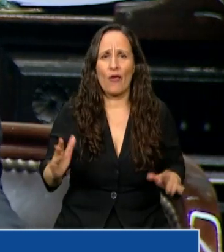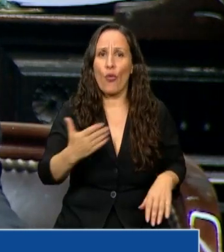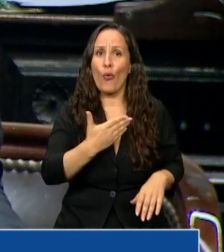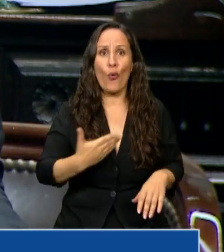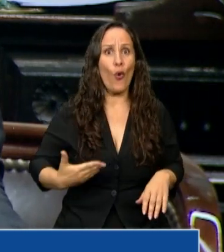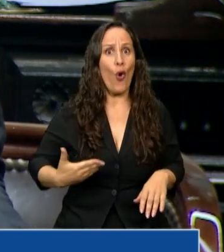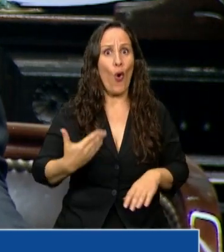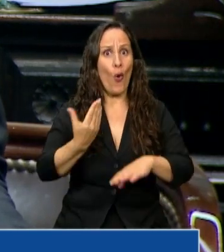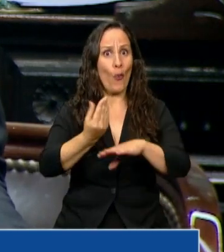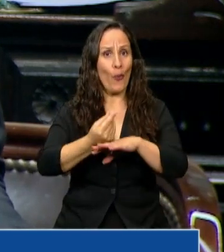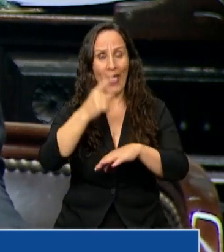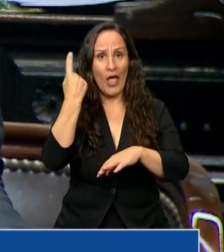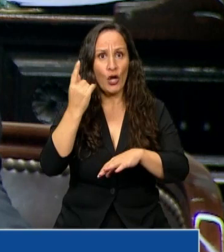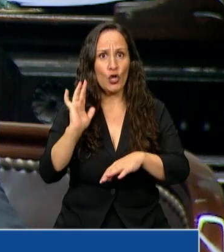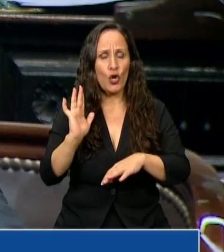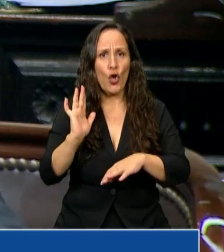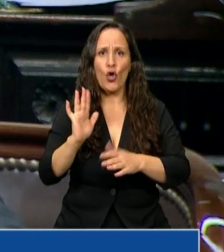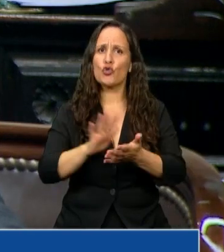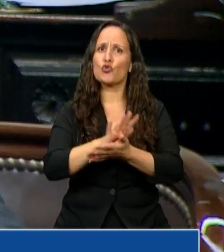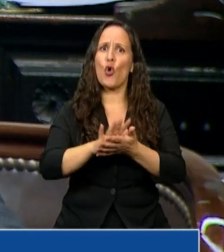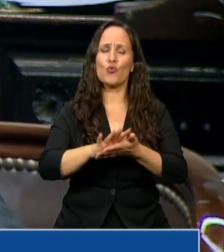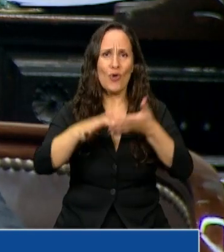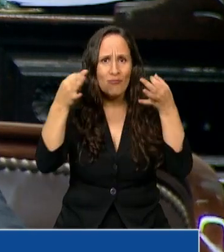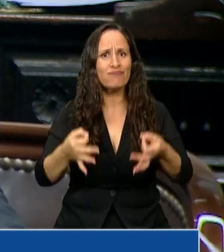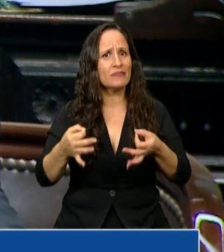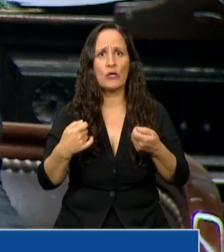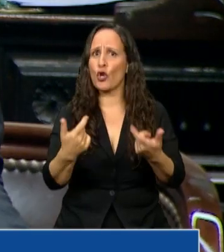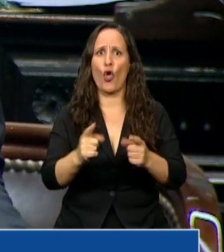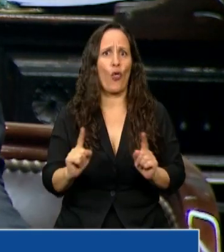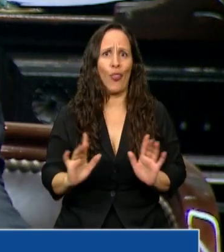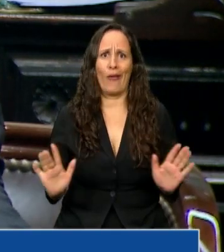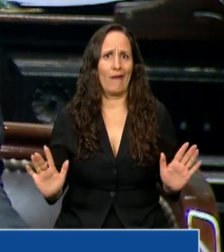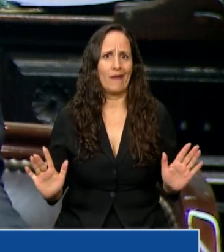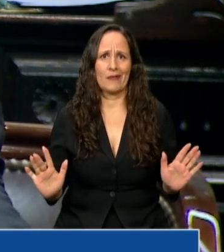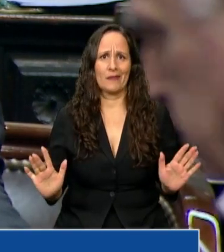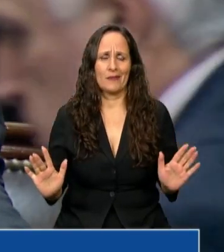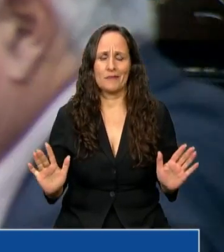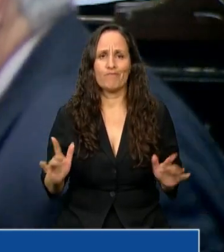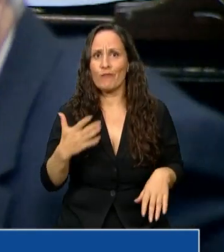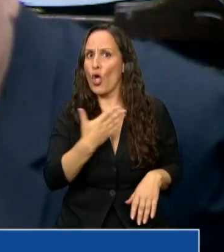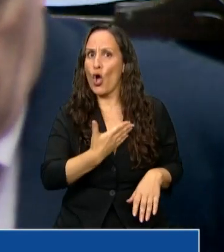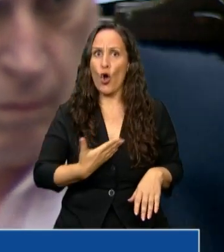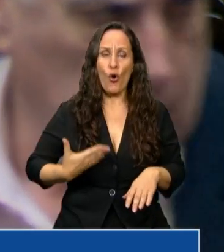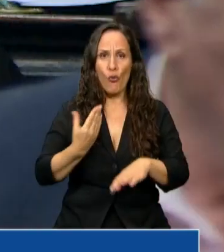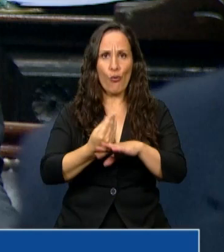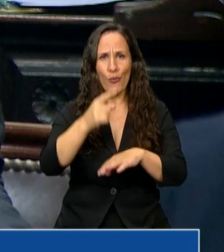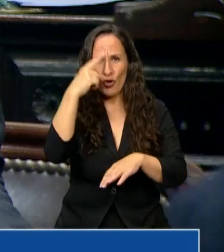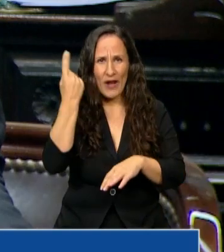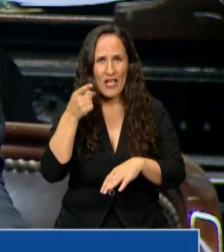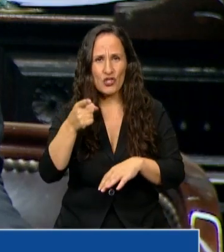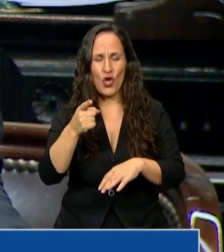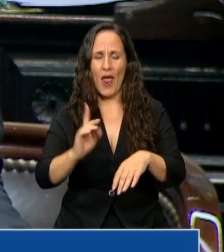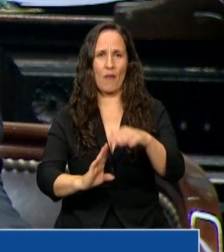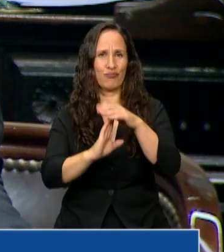Nacional no da soluciones de fondo. El Gobierno Nacional, en cabeza del